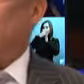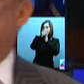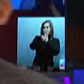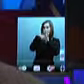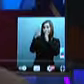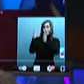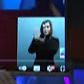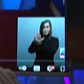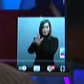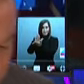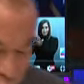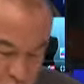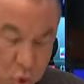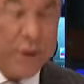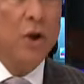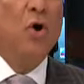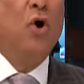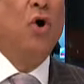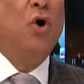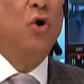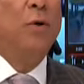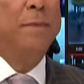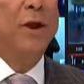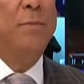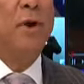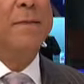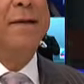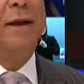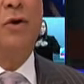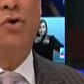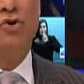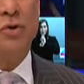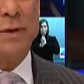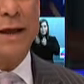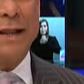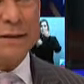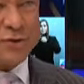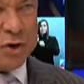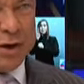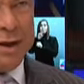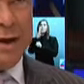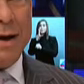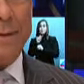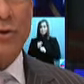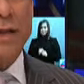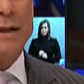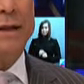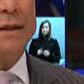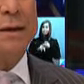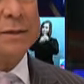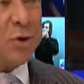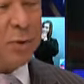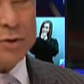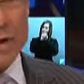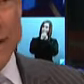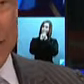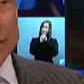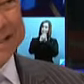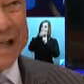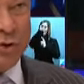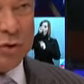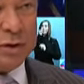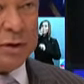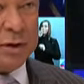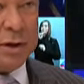Es una barbaridad. Uno de los problemas del costo, ¿verdad?, en la atención a parturientas haitianas, es como no se han